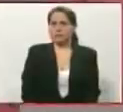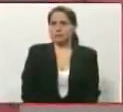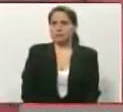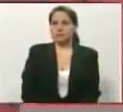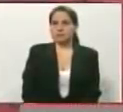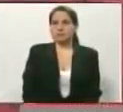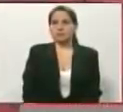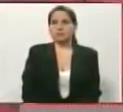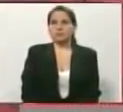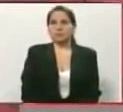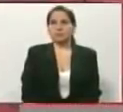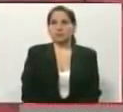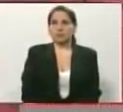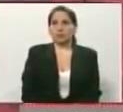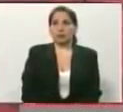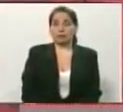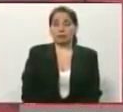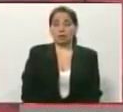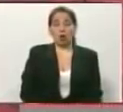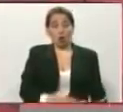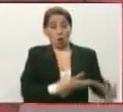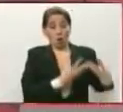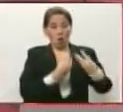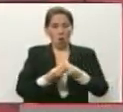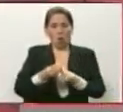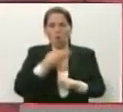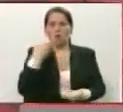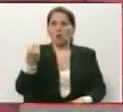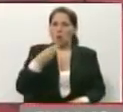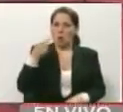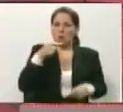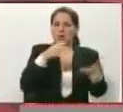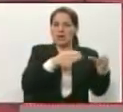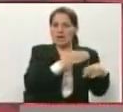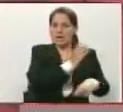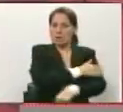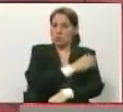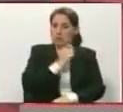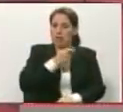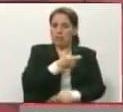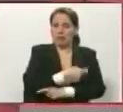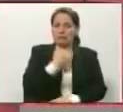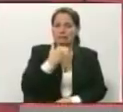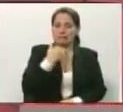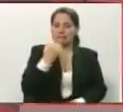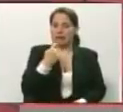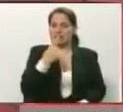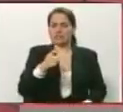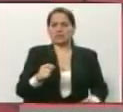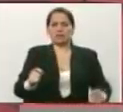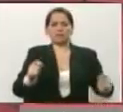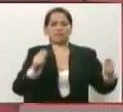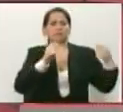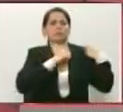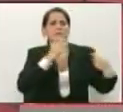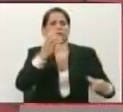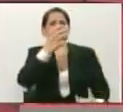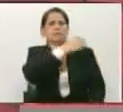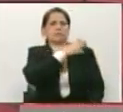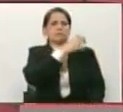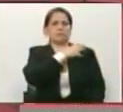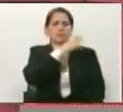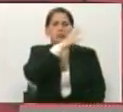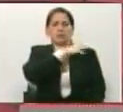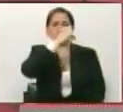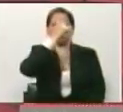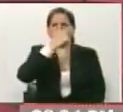Estos son unos irresponsables, se llevaron unos muchachos recién graduados, les dijeron que le iban a poner una condecoración y que le iban a